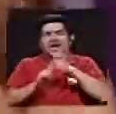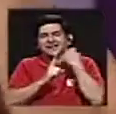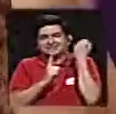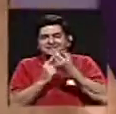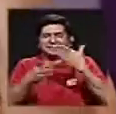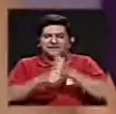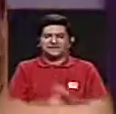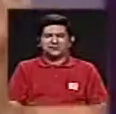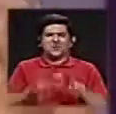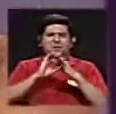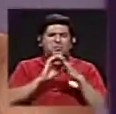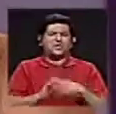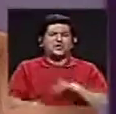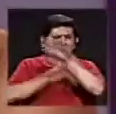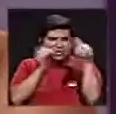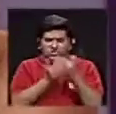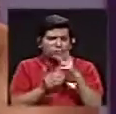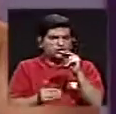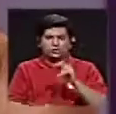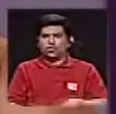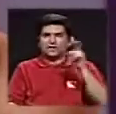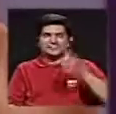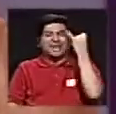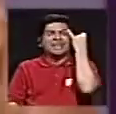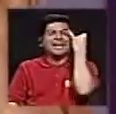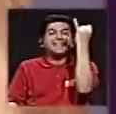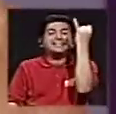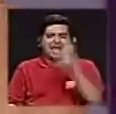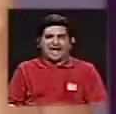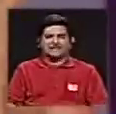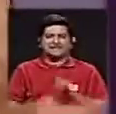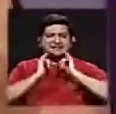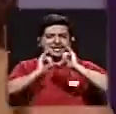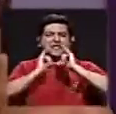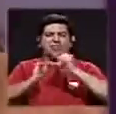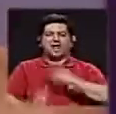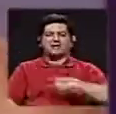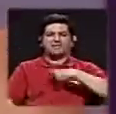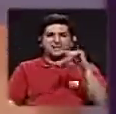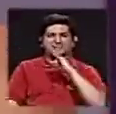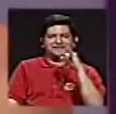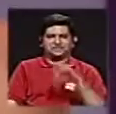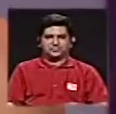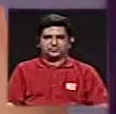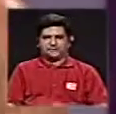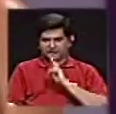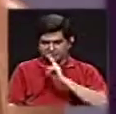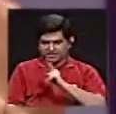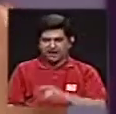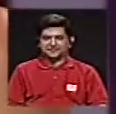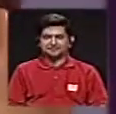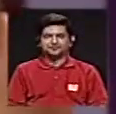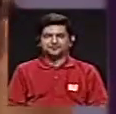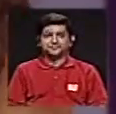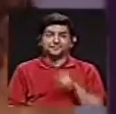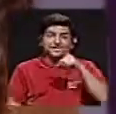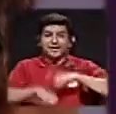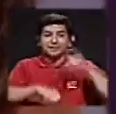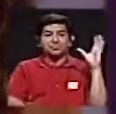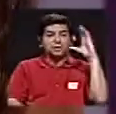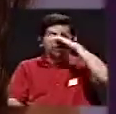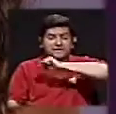coalición decir unimos partido no lo que hay que unir son ideas en común deseos en común verdad y entonces ahí es donde uno